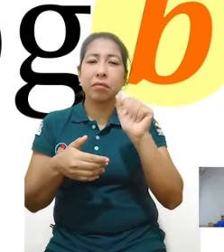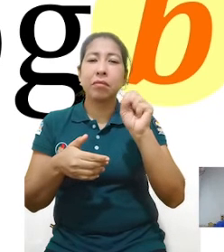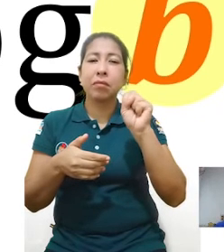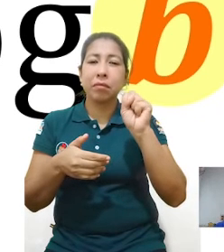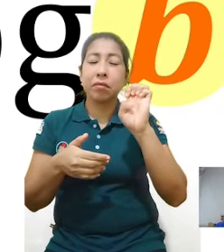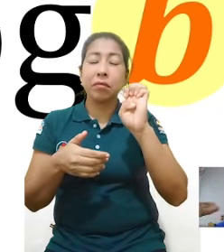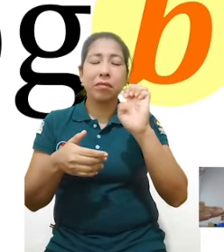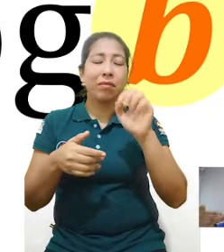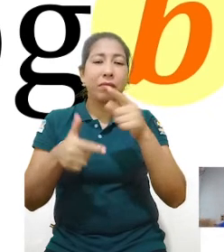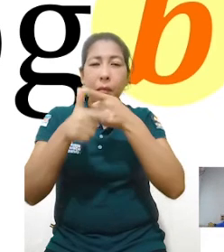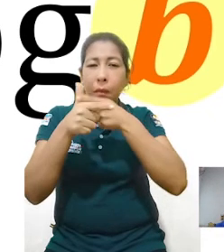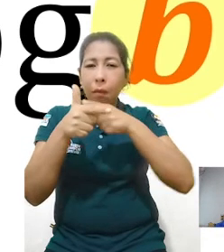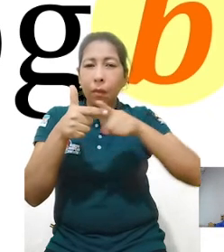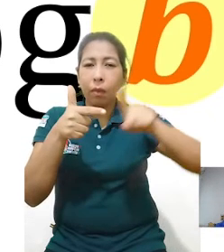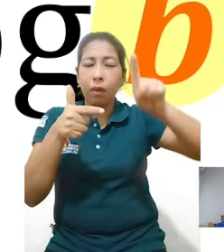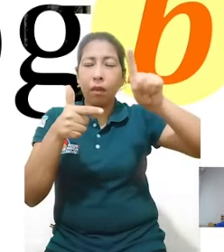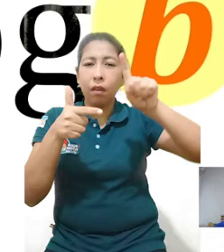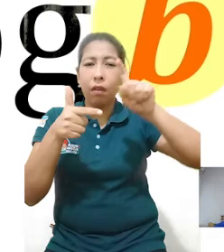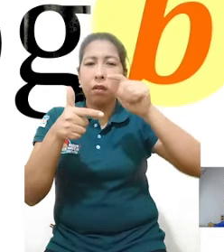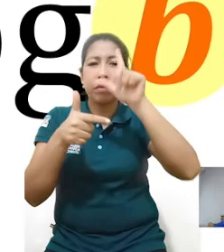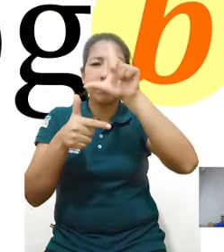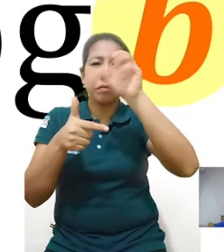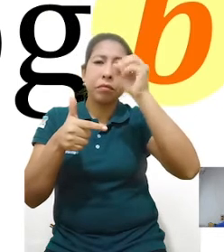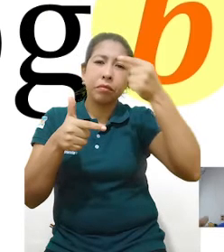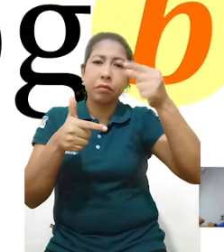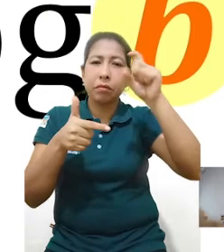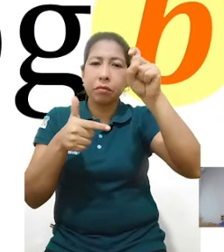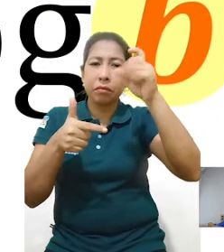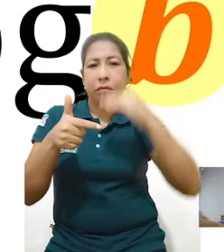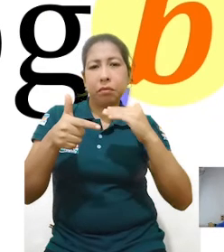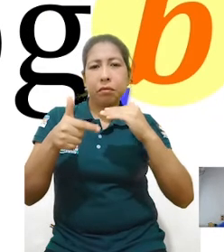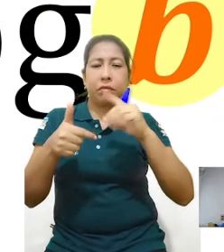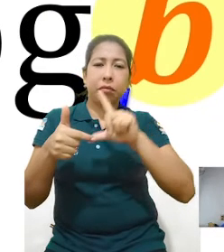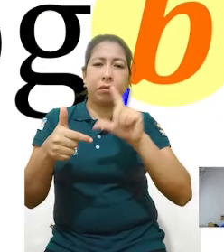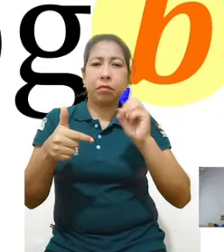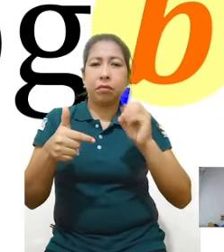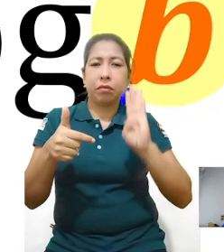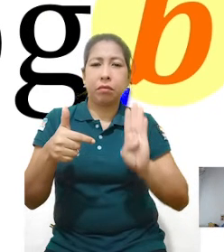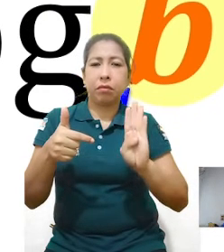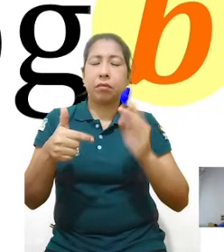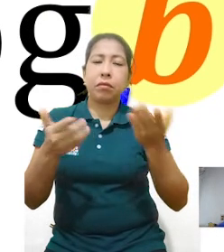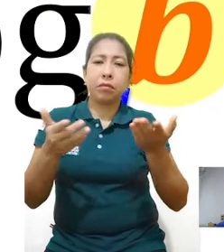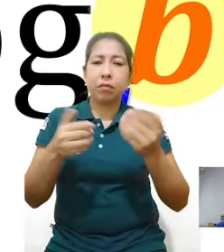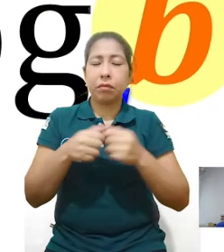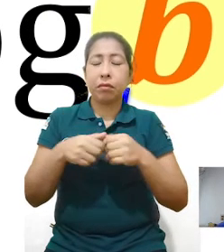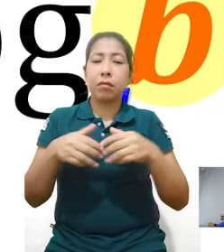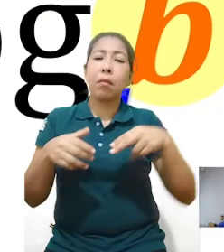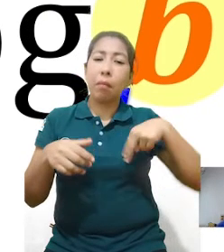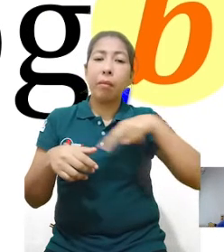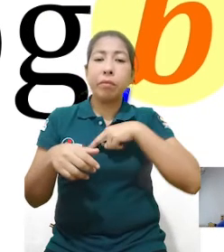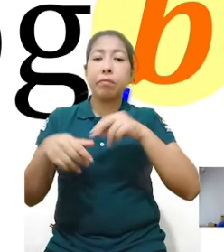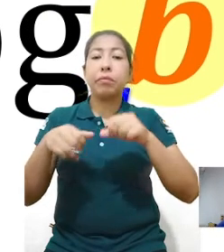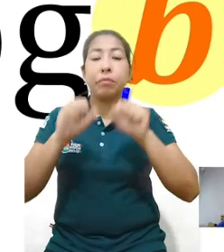del argumento con el logaritmo de su base. Una vez realizada esta división, nosotros podemos